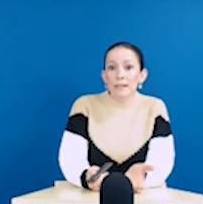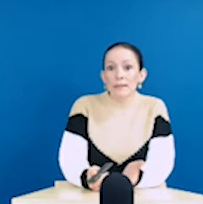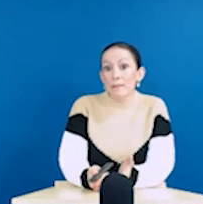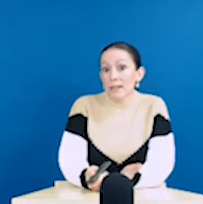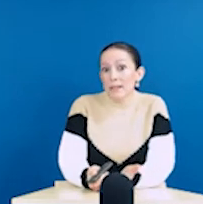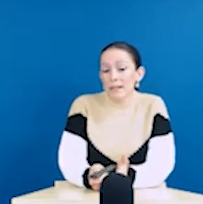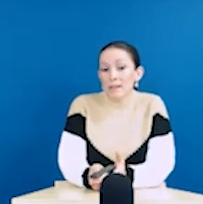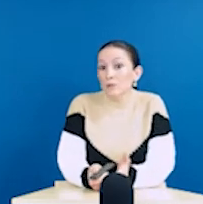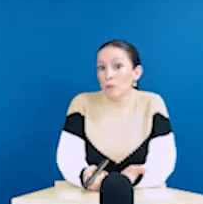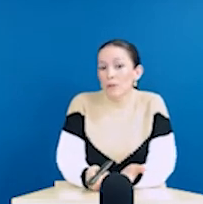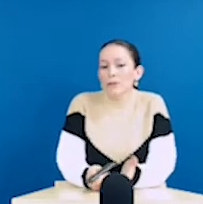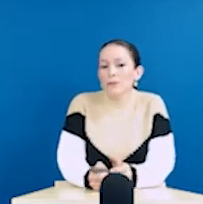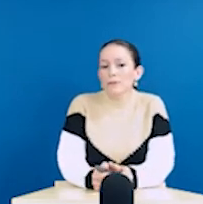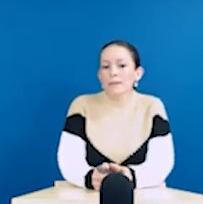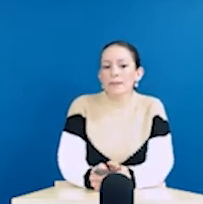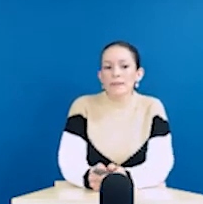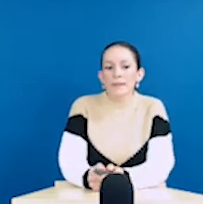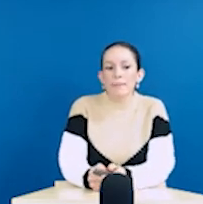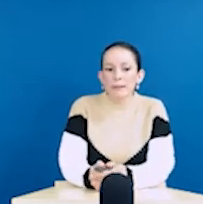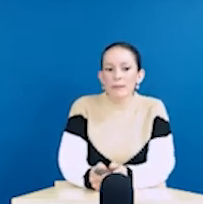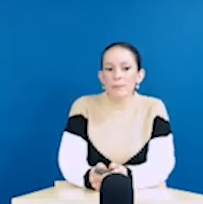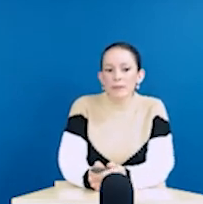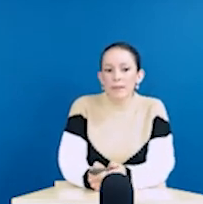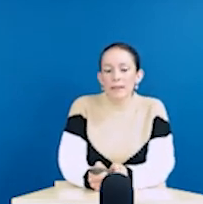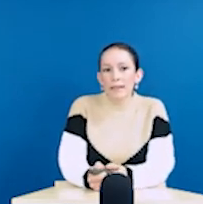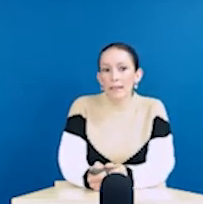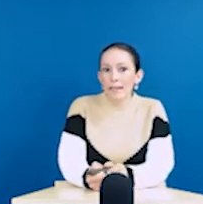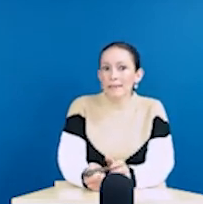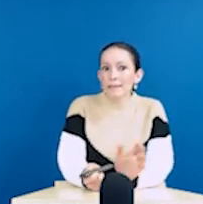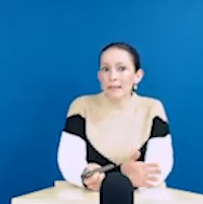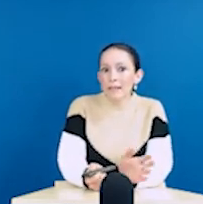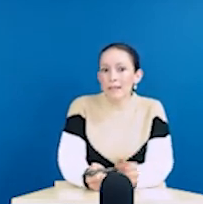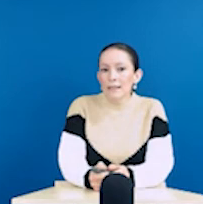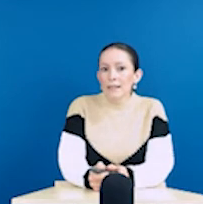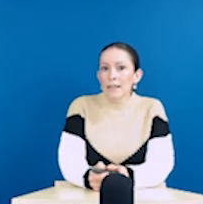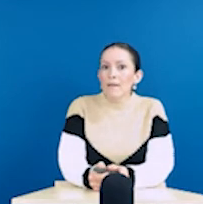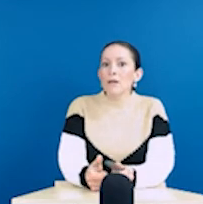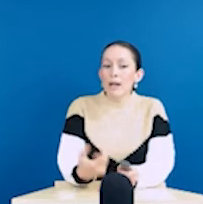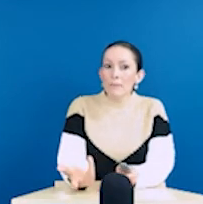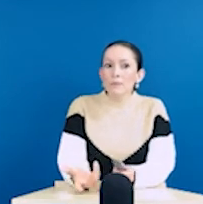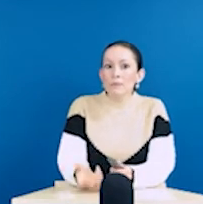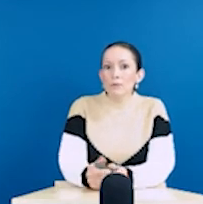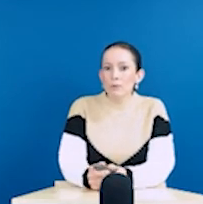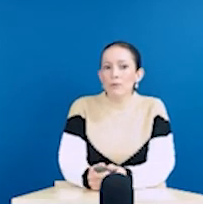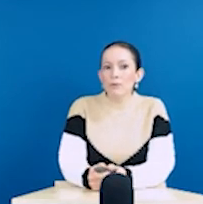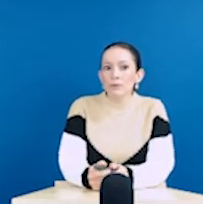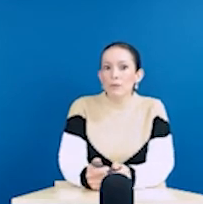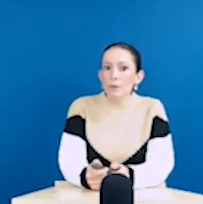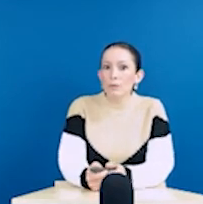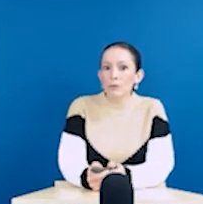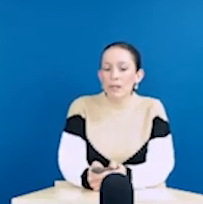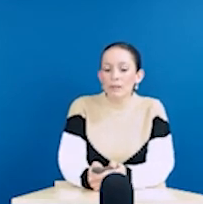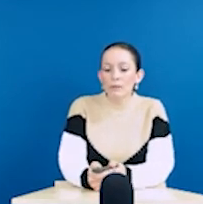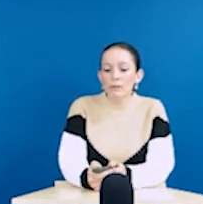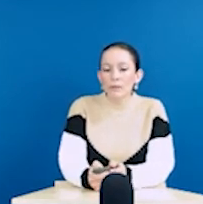pararse o sentarse de manera solo. Entonces, partimos de que esta escala la valoramos nosotros